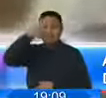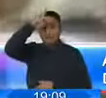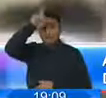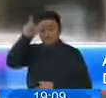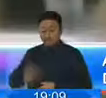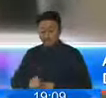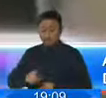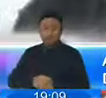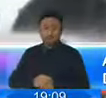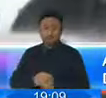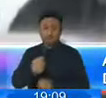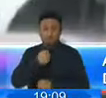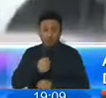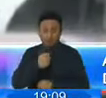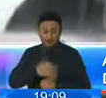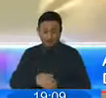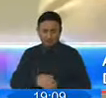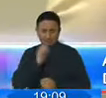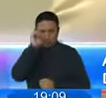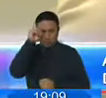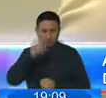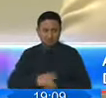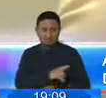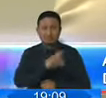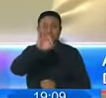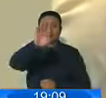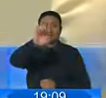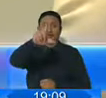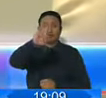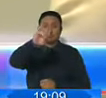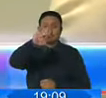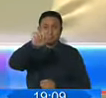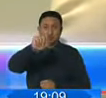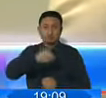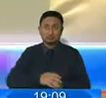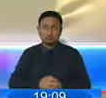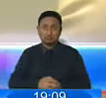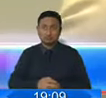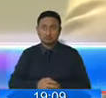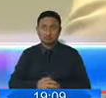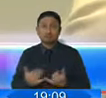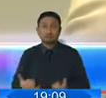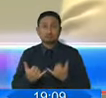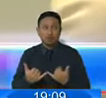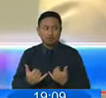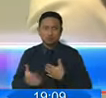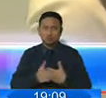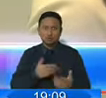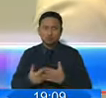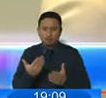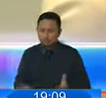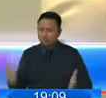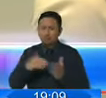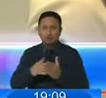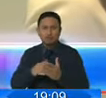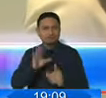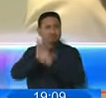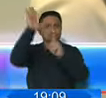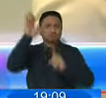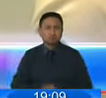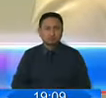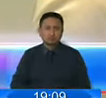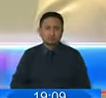contra del jugador de fútbol Felipe Caicedo. Pues deberemos levantar la voz de protesta las veces que sean necesario